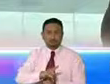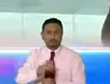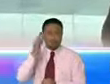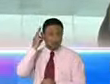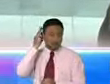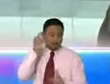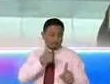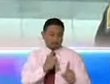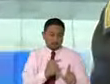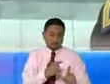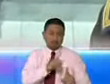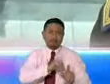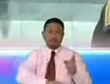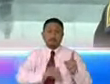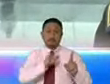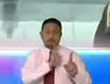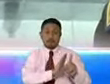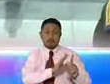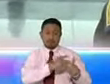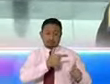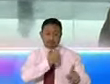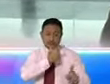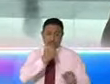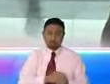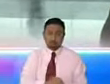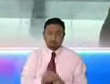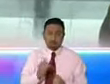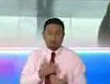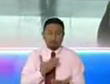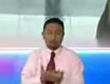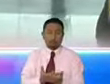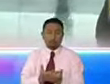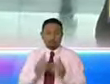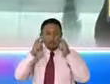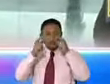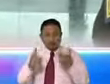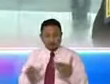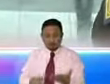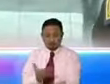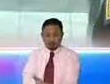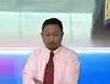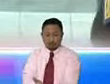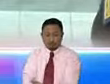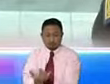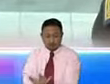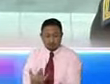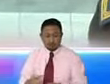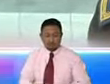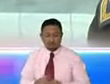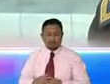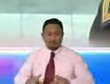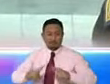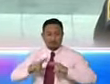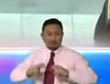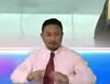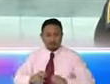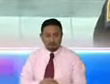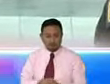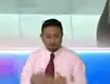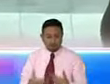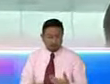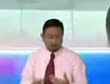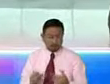Estamos presentando todos los indicios a fiscalía. Y bueno, yo creo pues que dentro de la instrucción fiscal que ya se encuentra, pues podremos